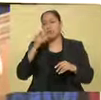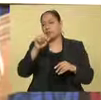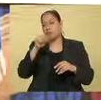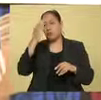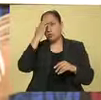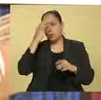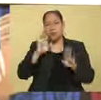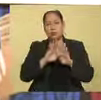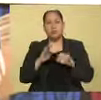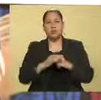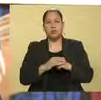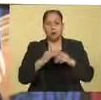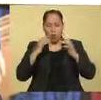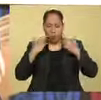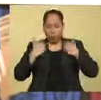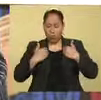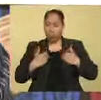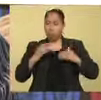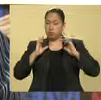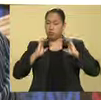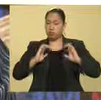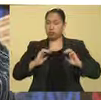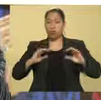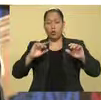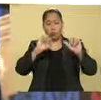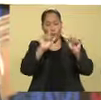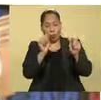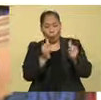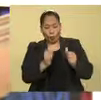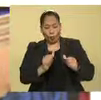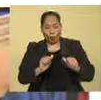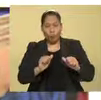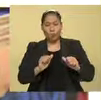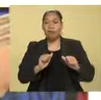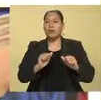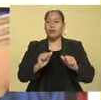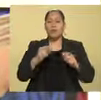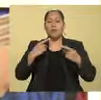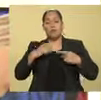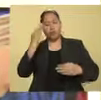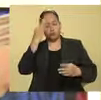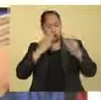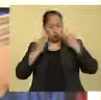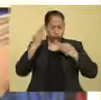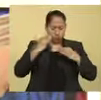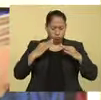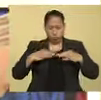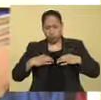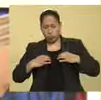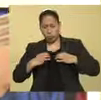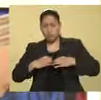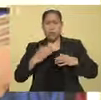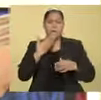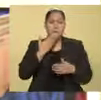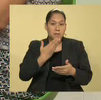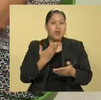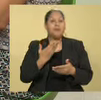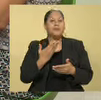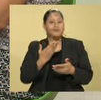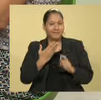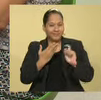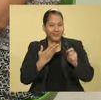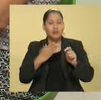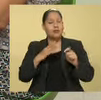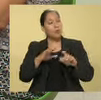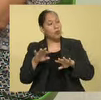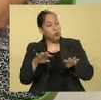conoce, es la vanidad física, la vanidad estética, donde el individuo pues se arregla muy bien, es estético y entonces